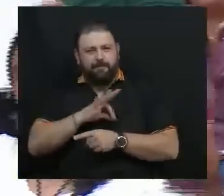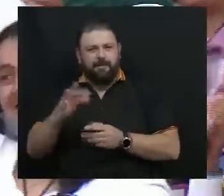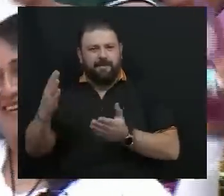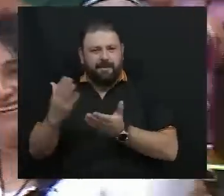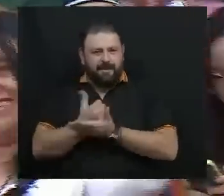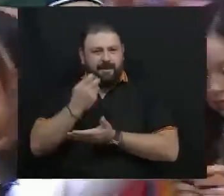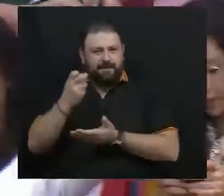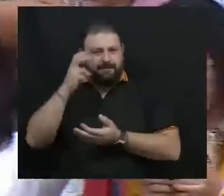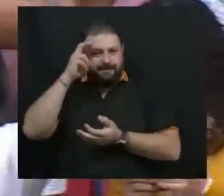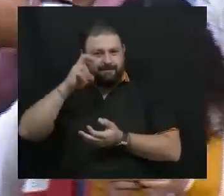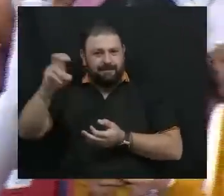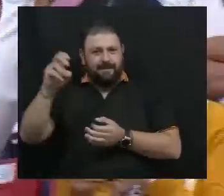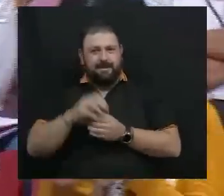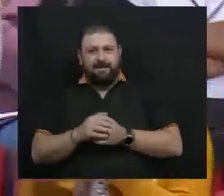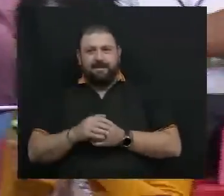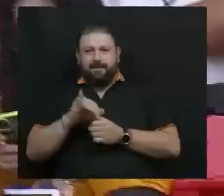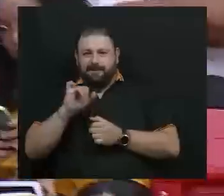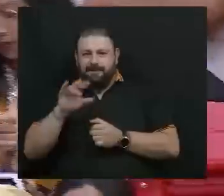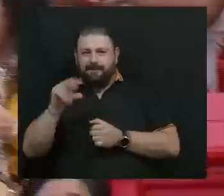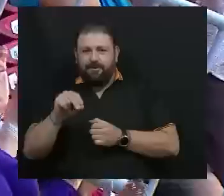no?